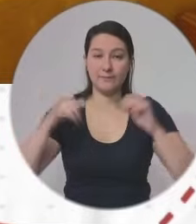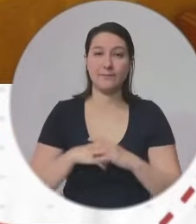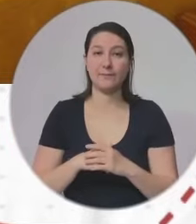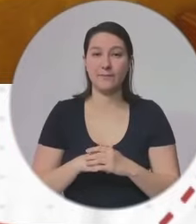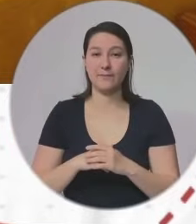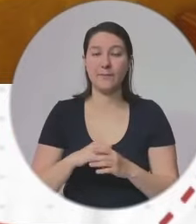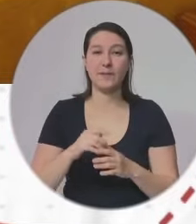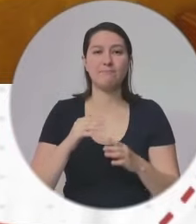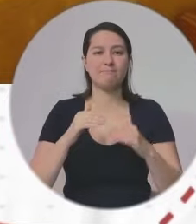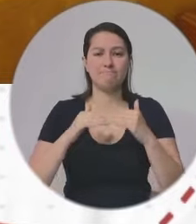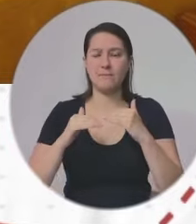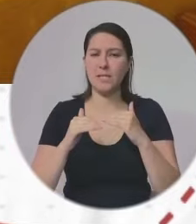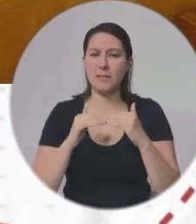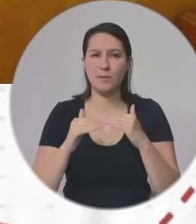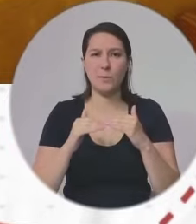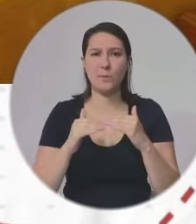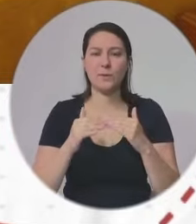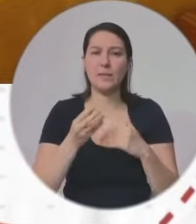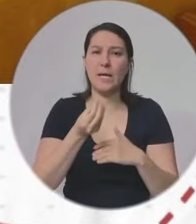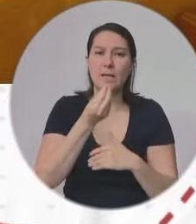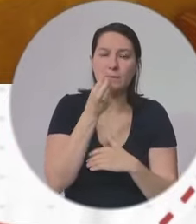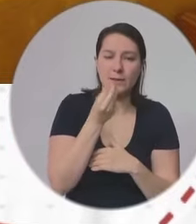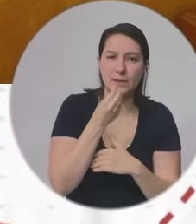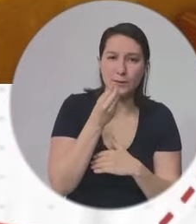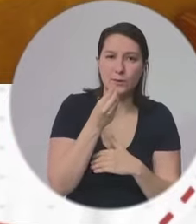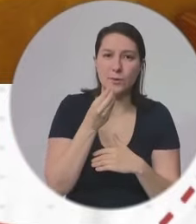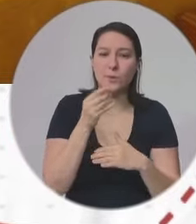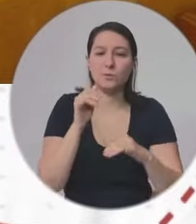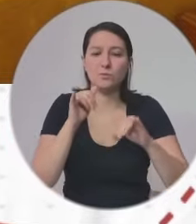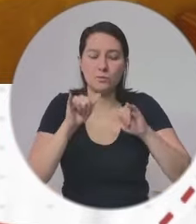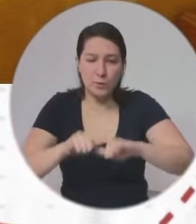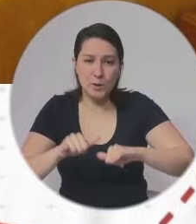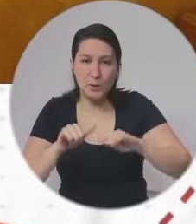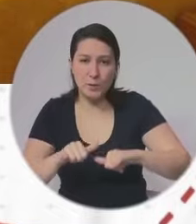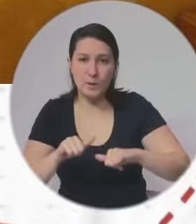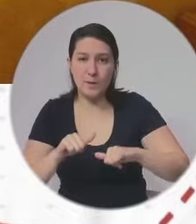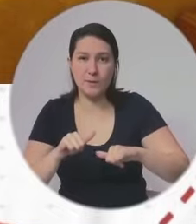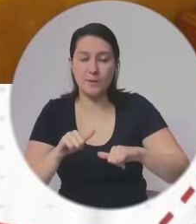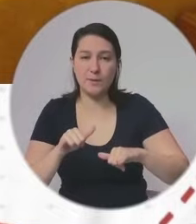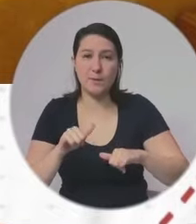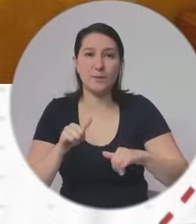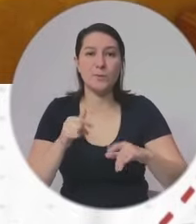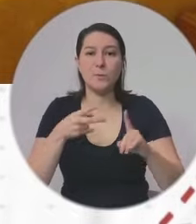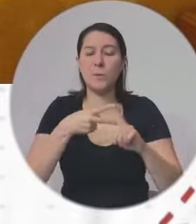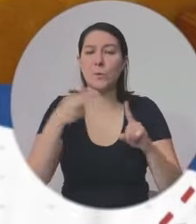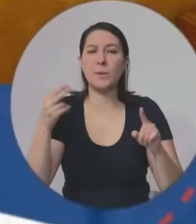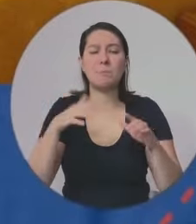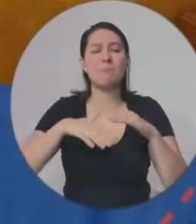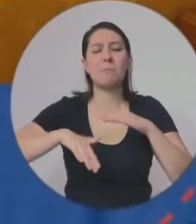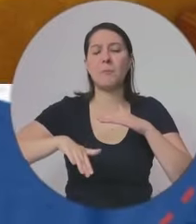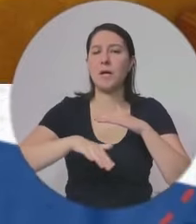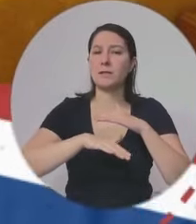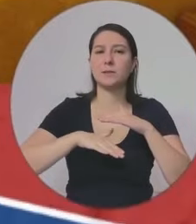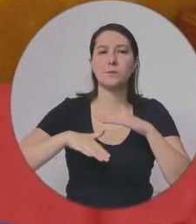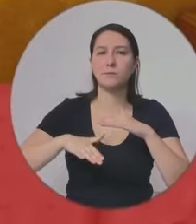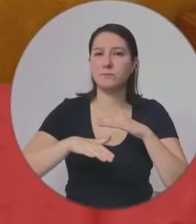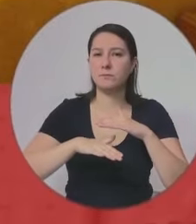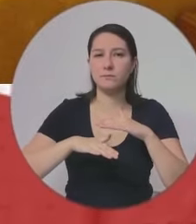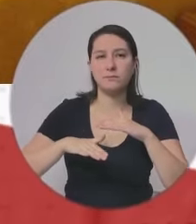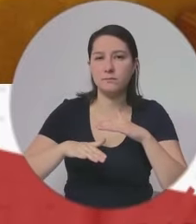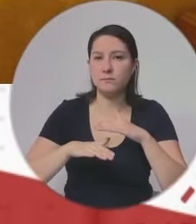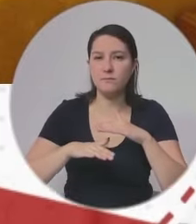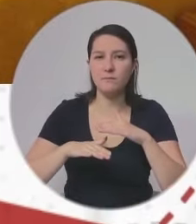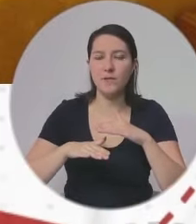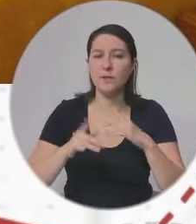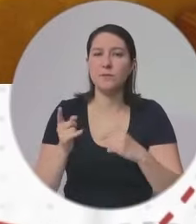alojamiento y en temas de alimentación y en temas de servicios es un hotel muy básico que mucha gente lo aprovecha solo para